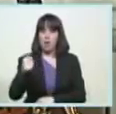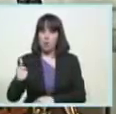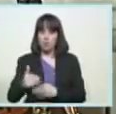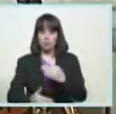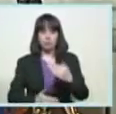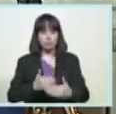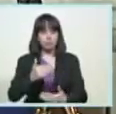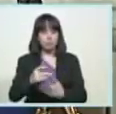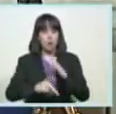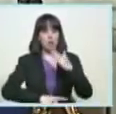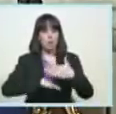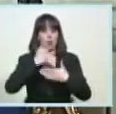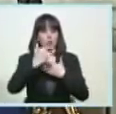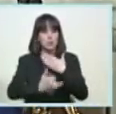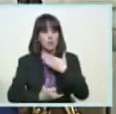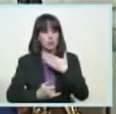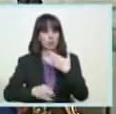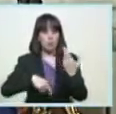el proyecto revolucionario